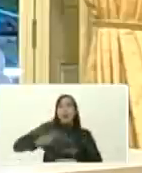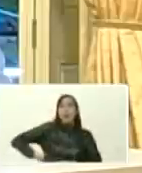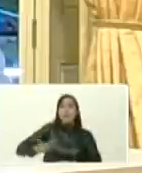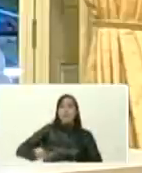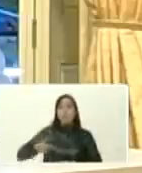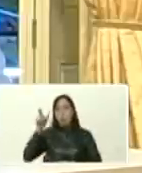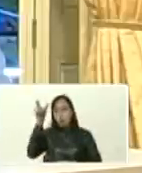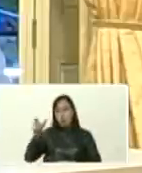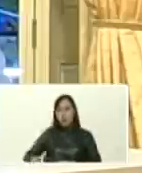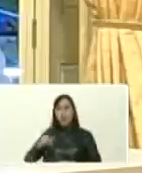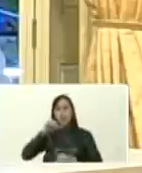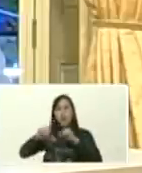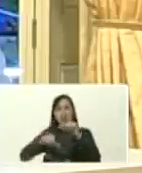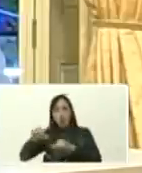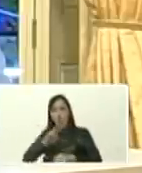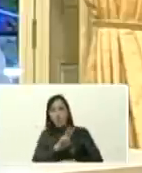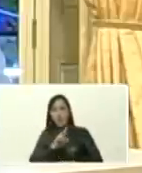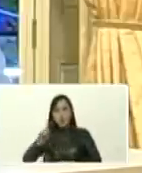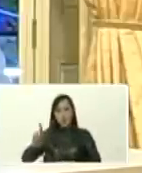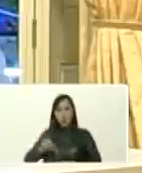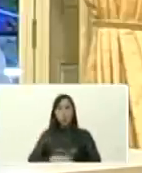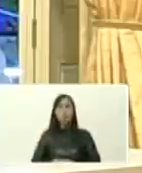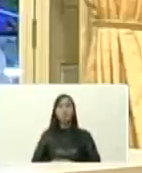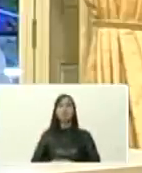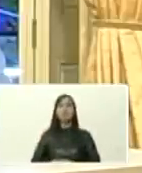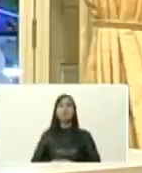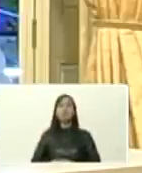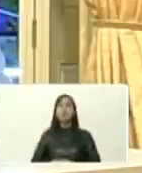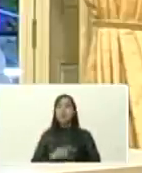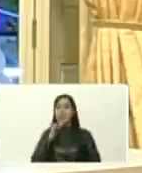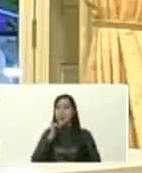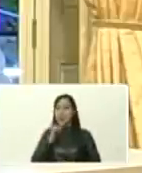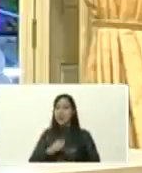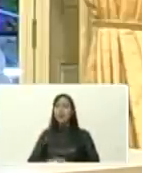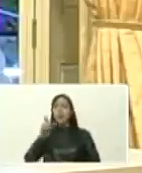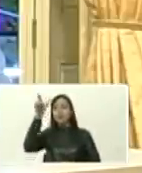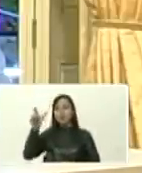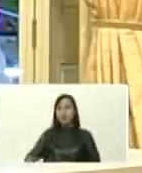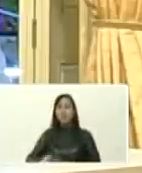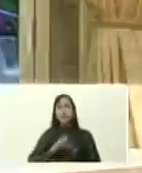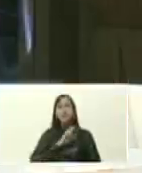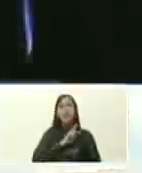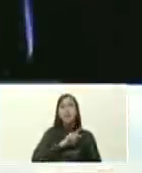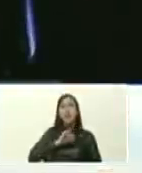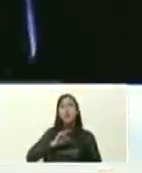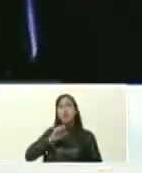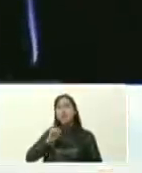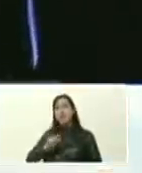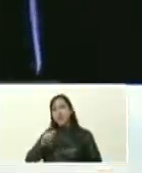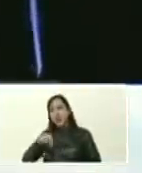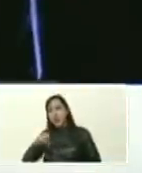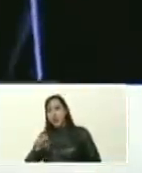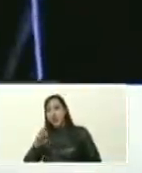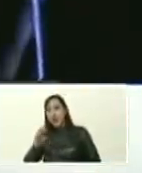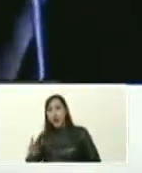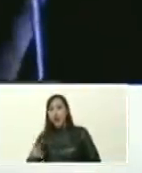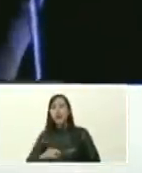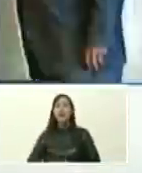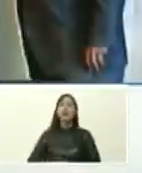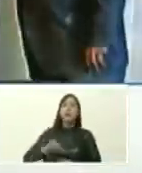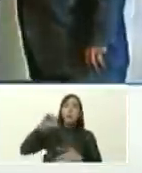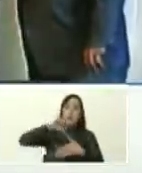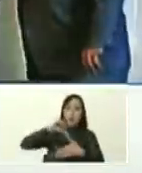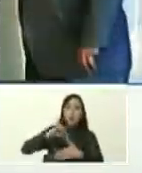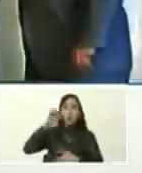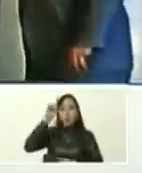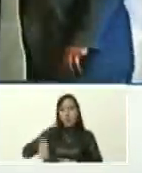parió este siglo XXI, el gran Néstor Kirchner, un gigante de América, gran hermano